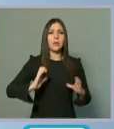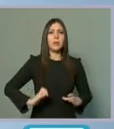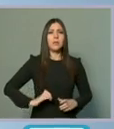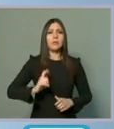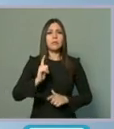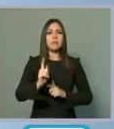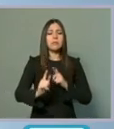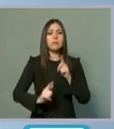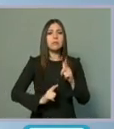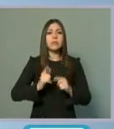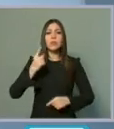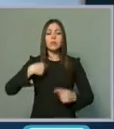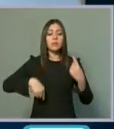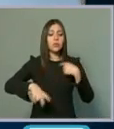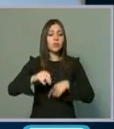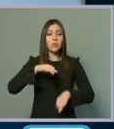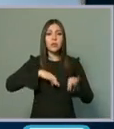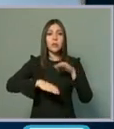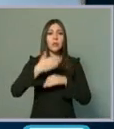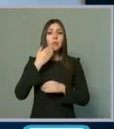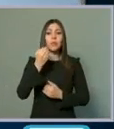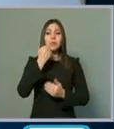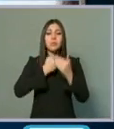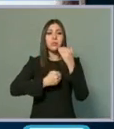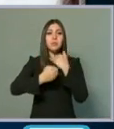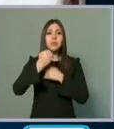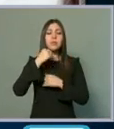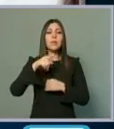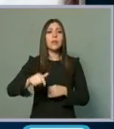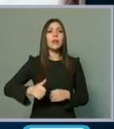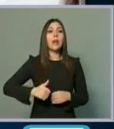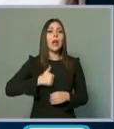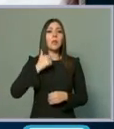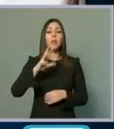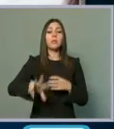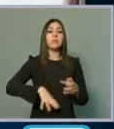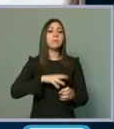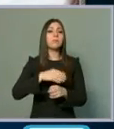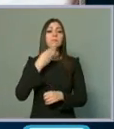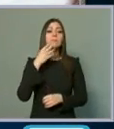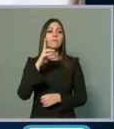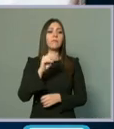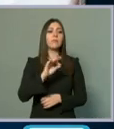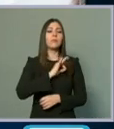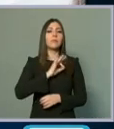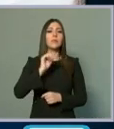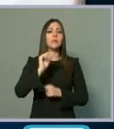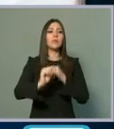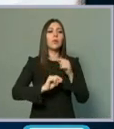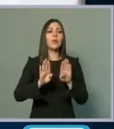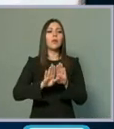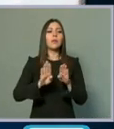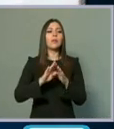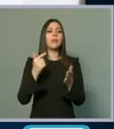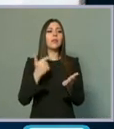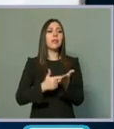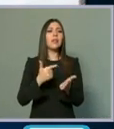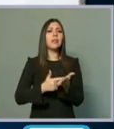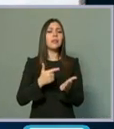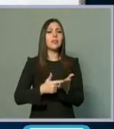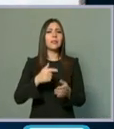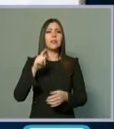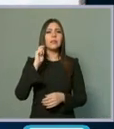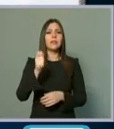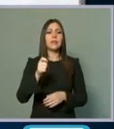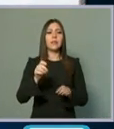lo que ingerimos de alimentos se aprovecha al máximo y entonces empieza a acumular en forma de grasa cuando hay un